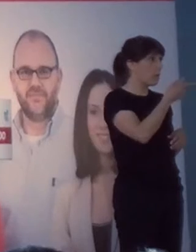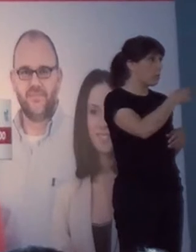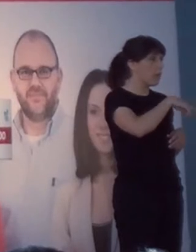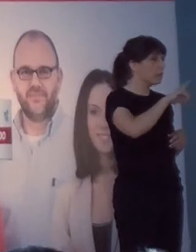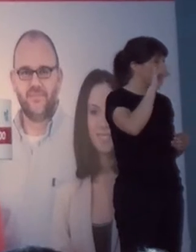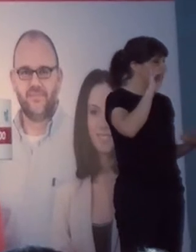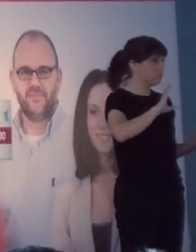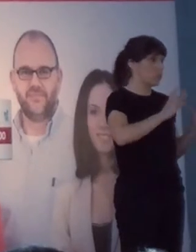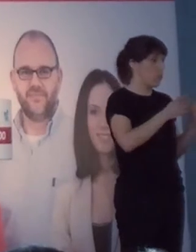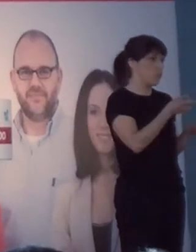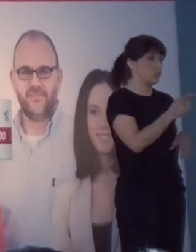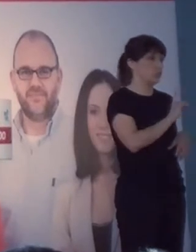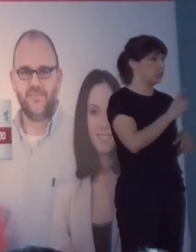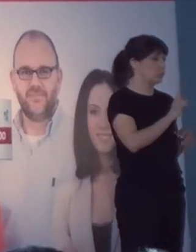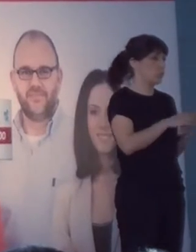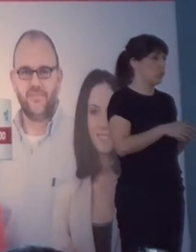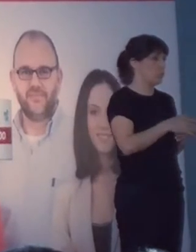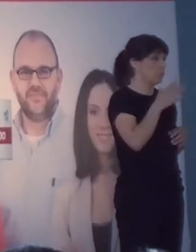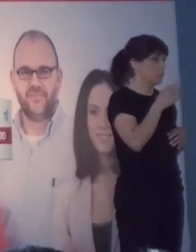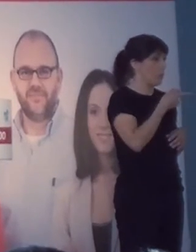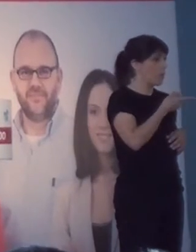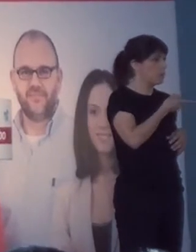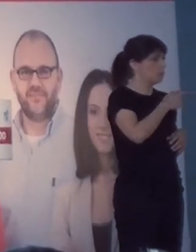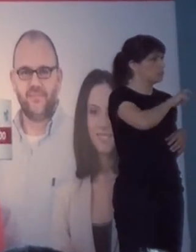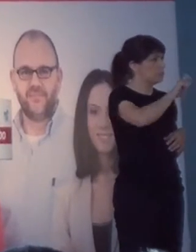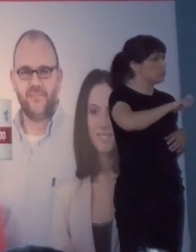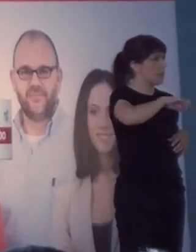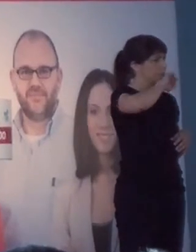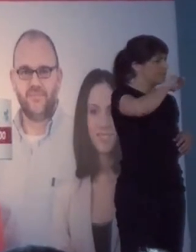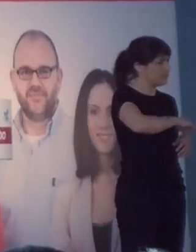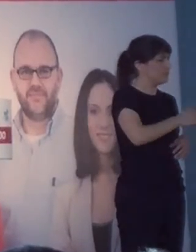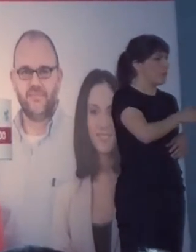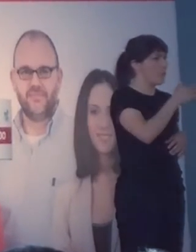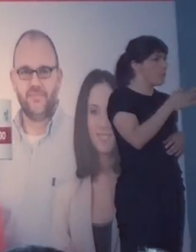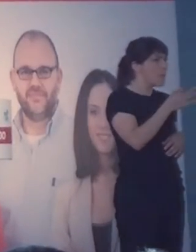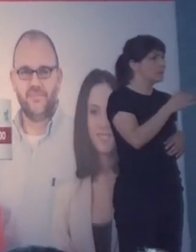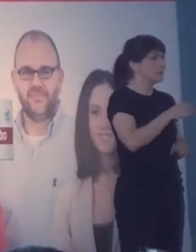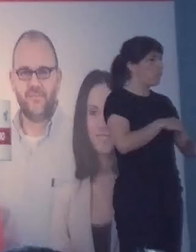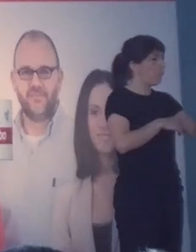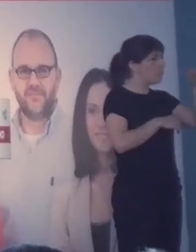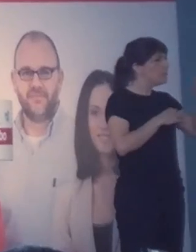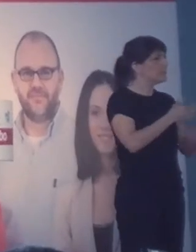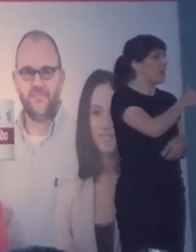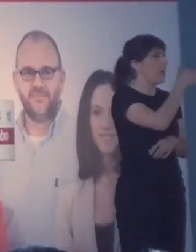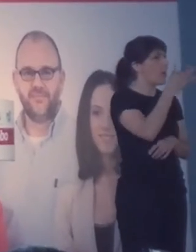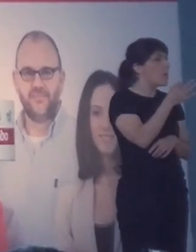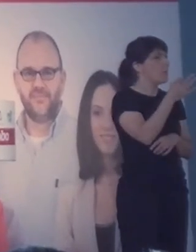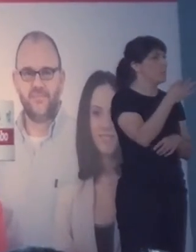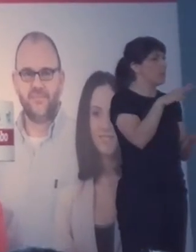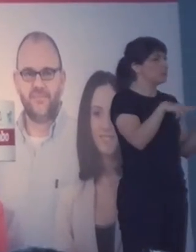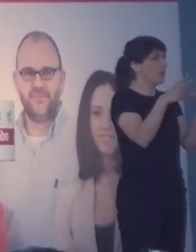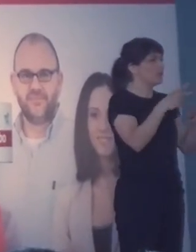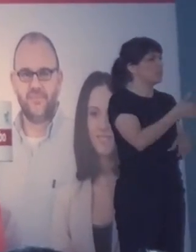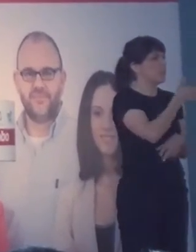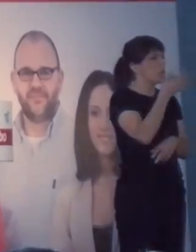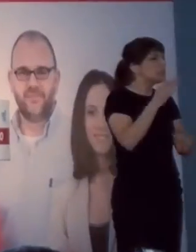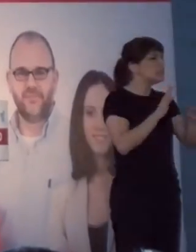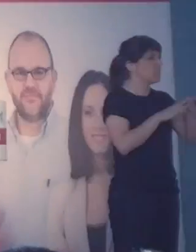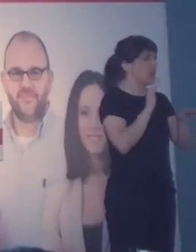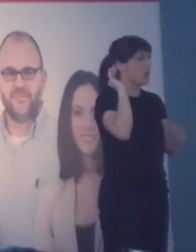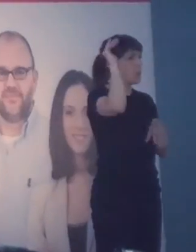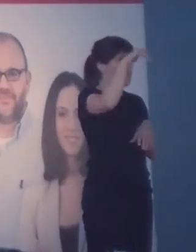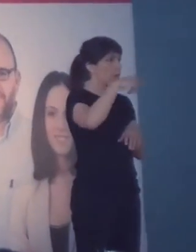os nacionalistas, e os comunistas, e os socialistas, e os de izquierda republicana.